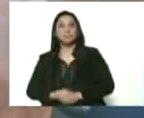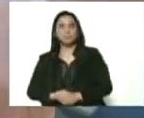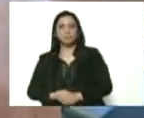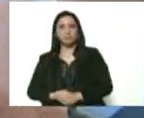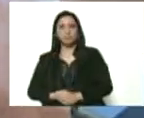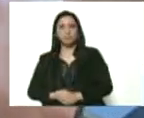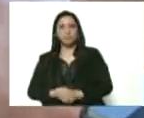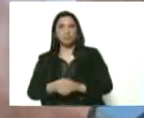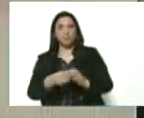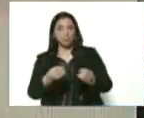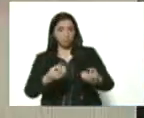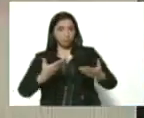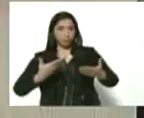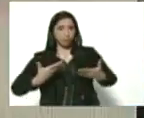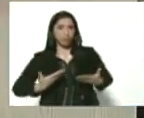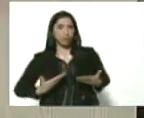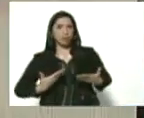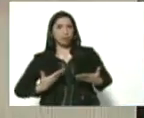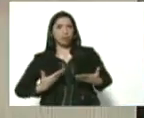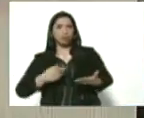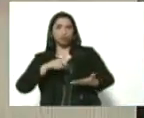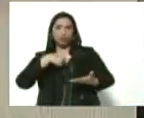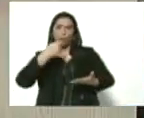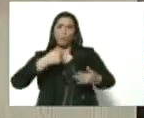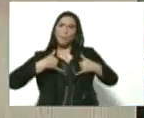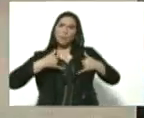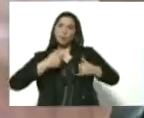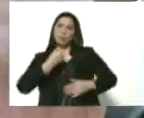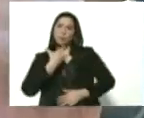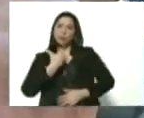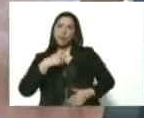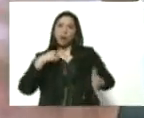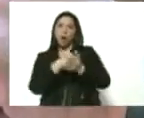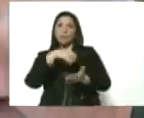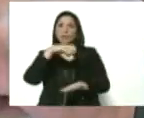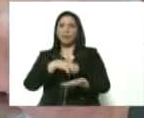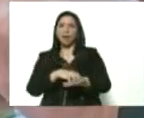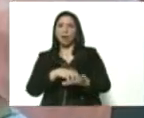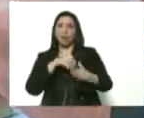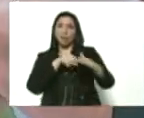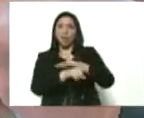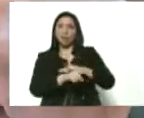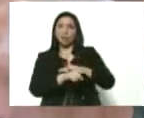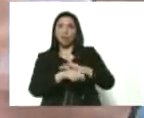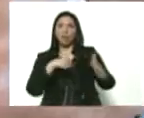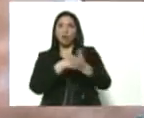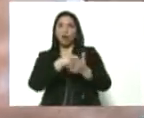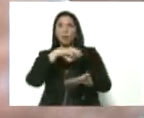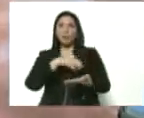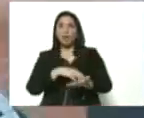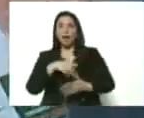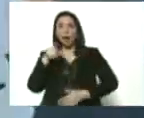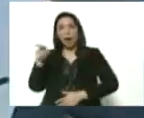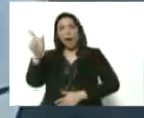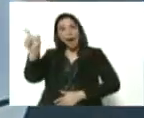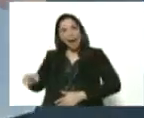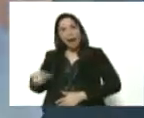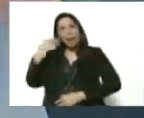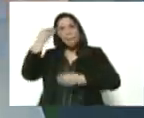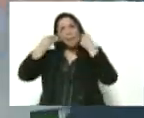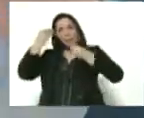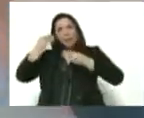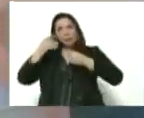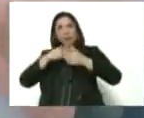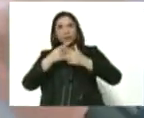recibió una sopa de su propia medicina, un golpe de Estado dentro del golpe de Estado que él estaba planeando.